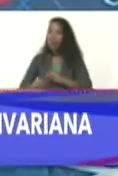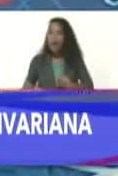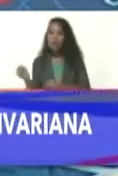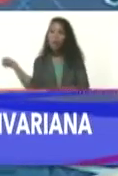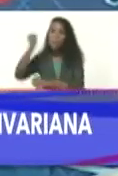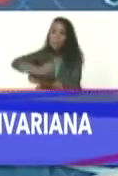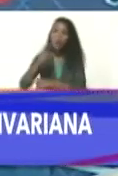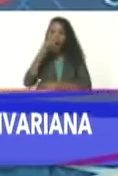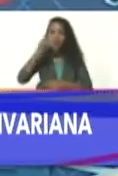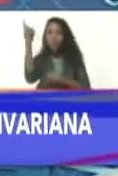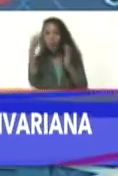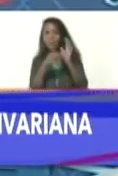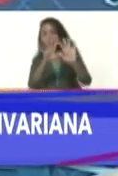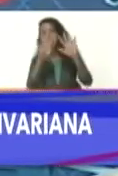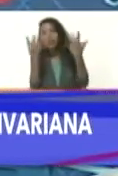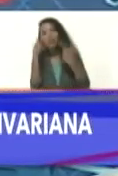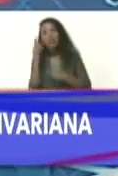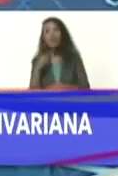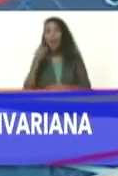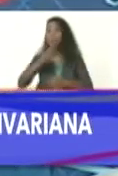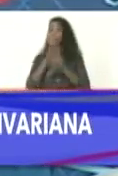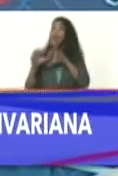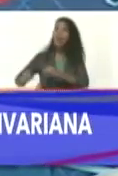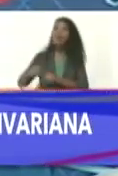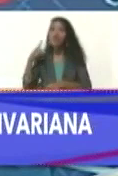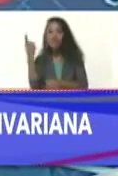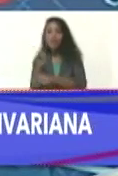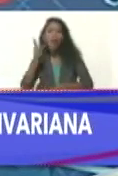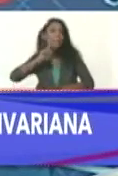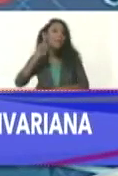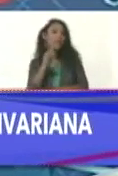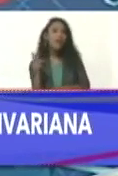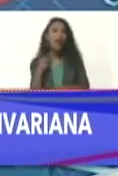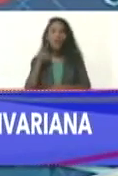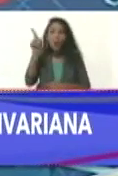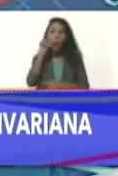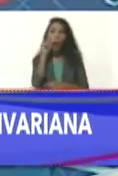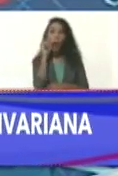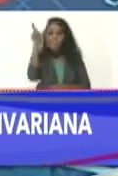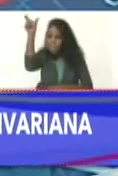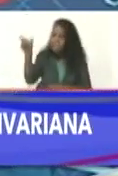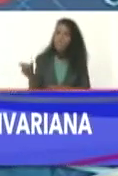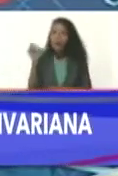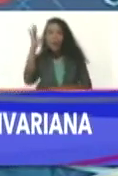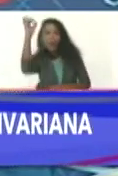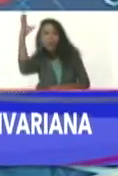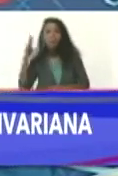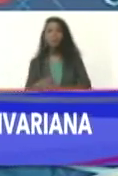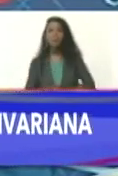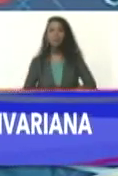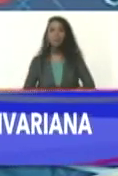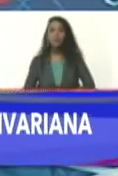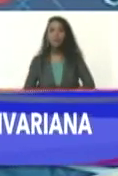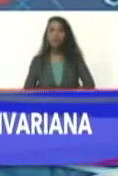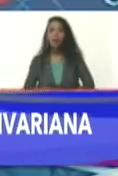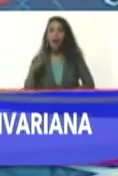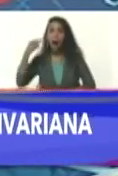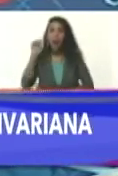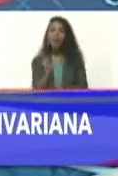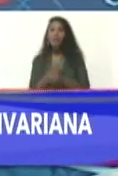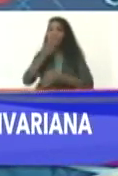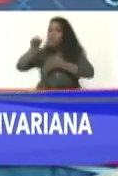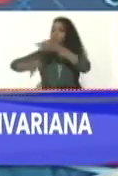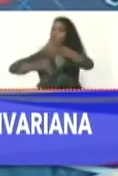año 2019 del imperialismo se debe a las mentiras de un Jimmy Story, de un Elio Abram. Y están